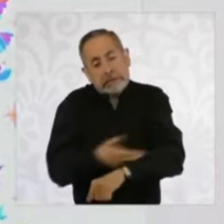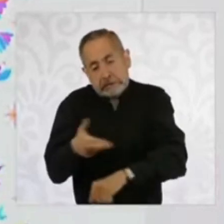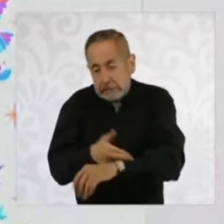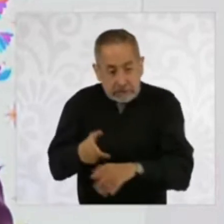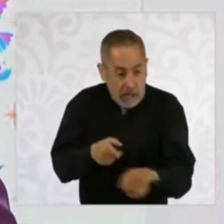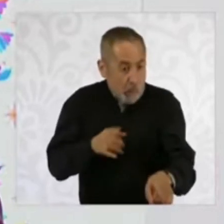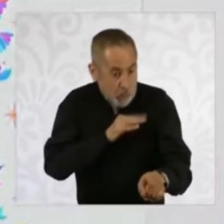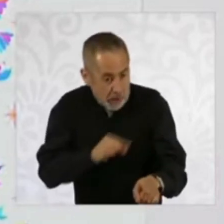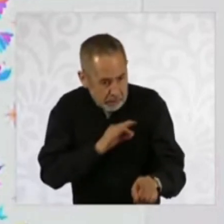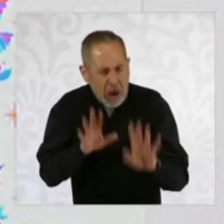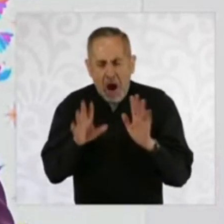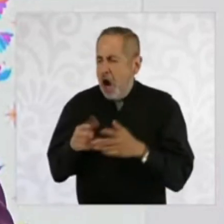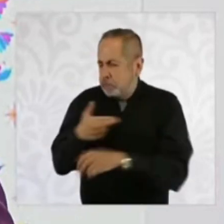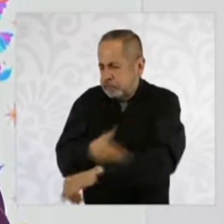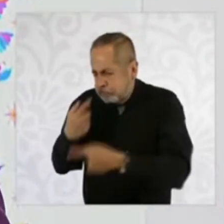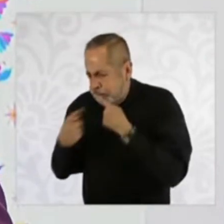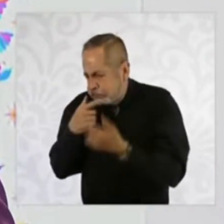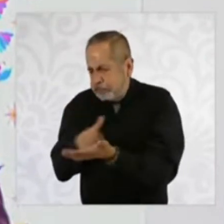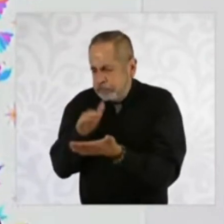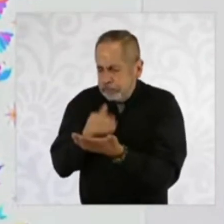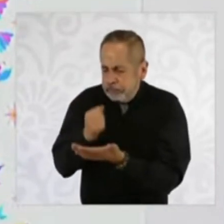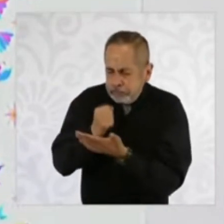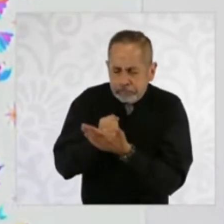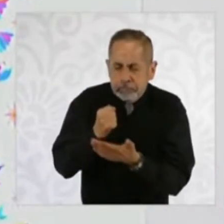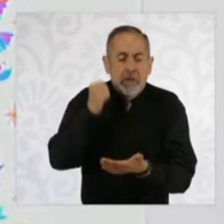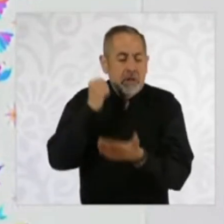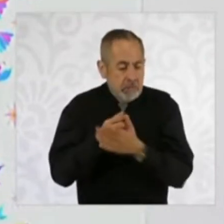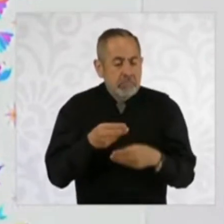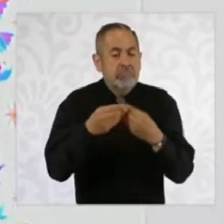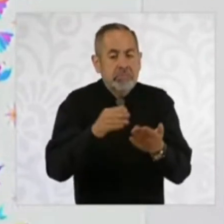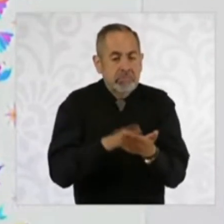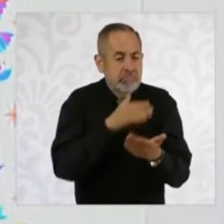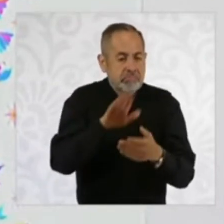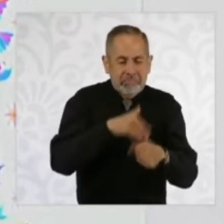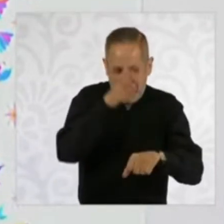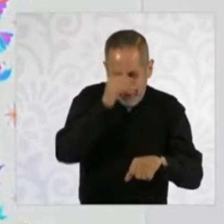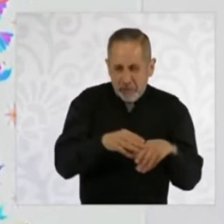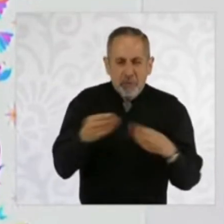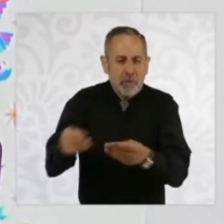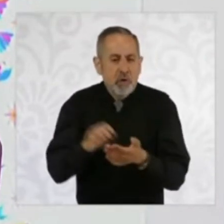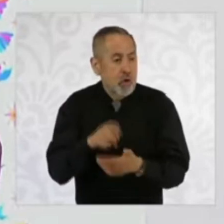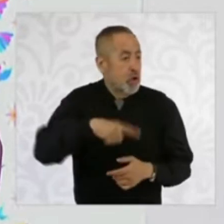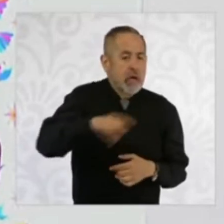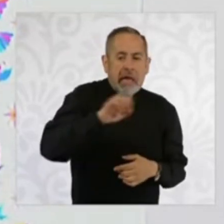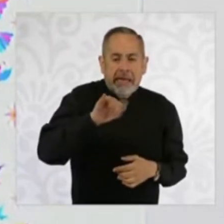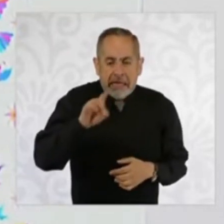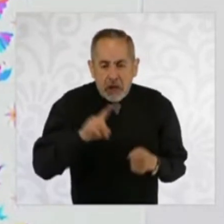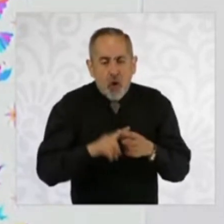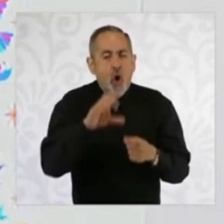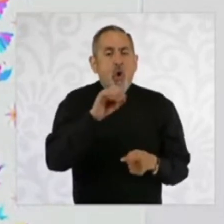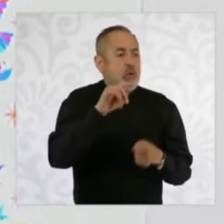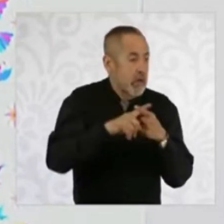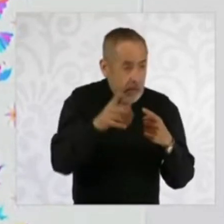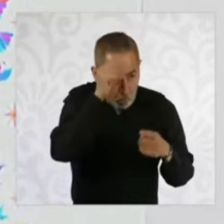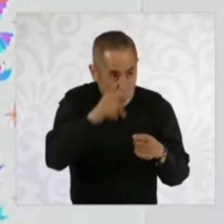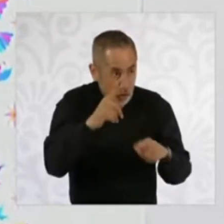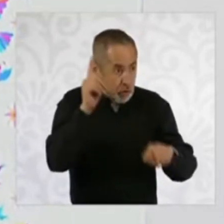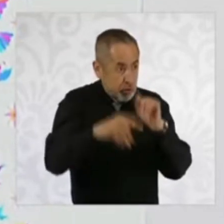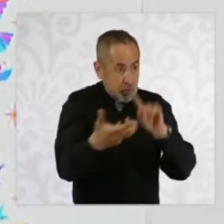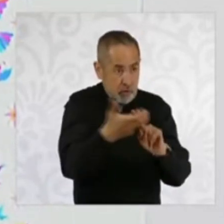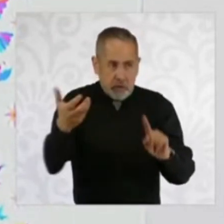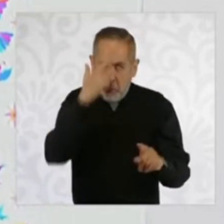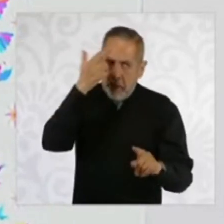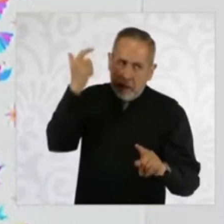es justo lo que nos plantearon, hacer un proceso de expropiación consensada con los ejidos o las comunidades en donde ya